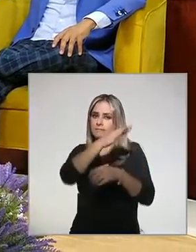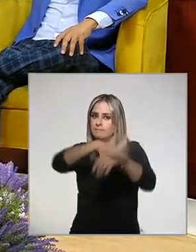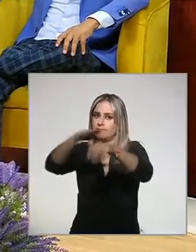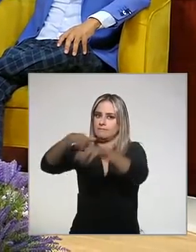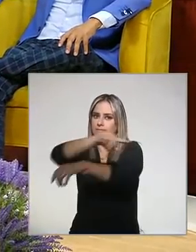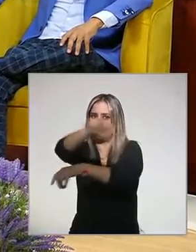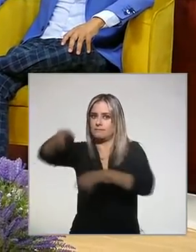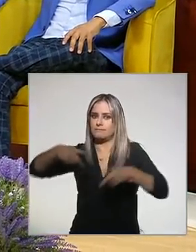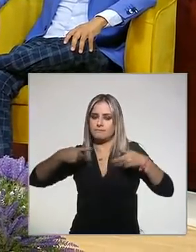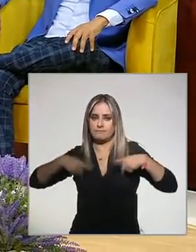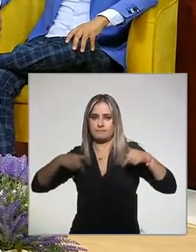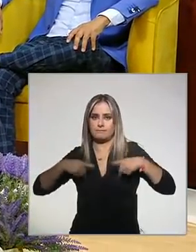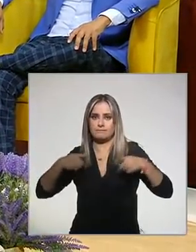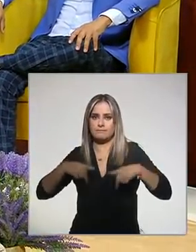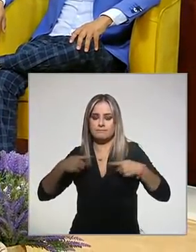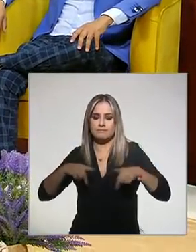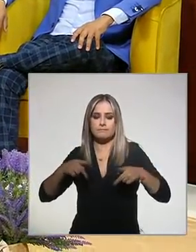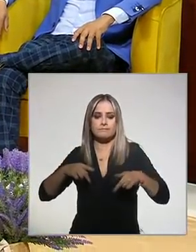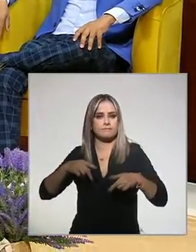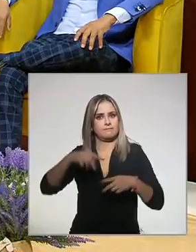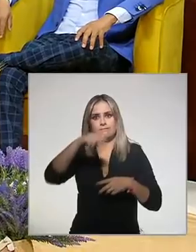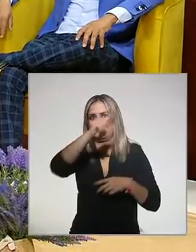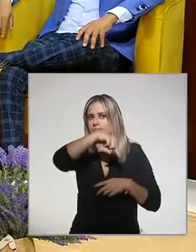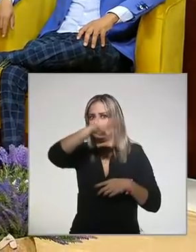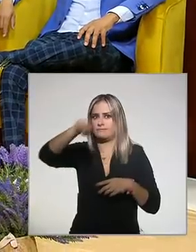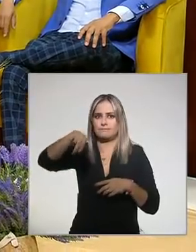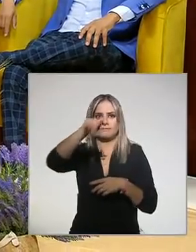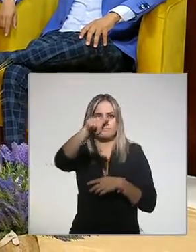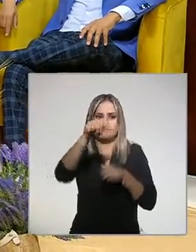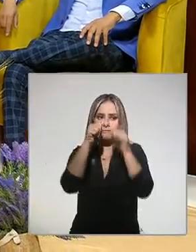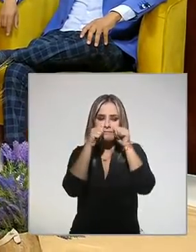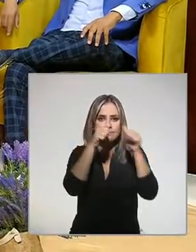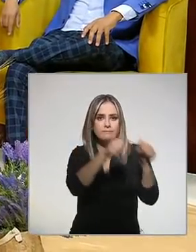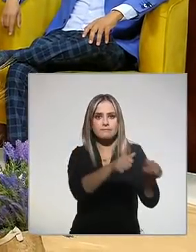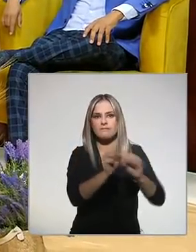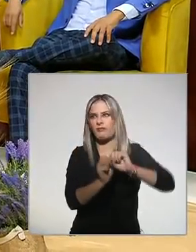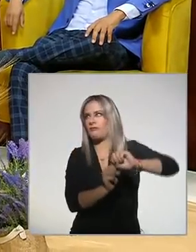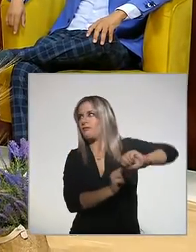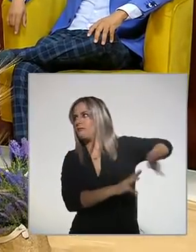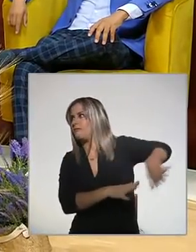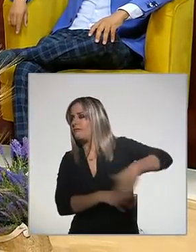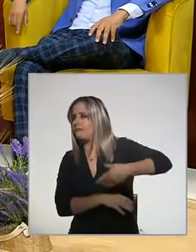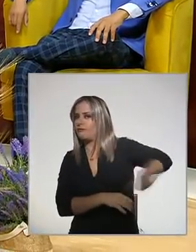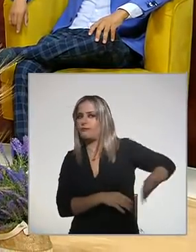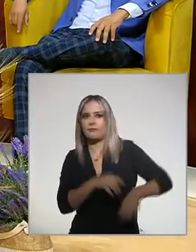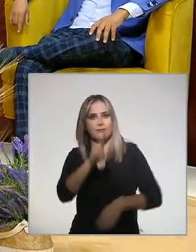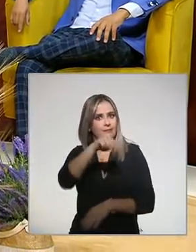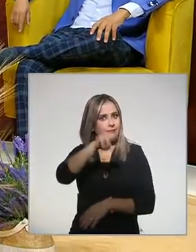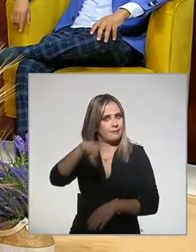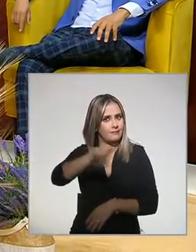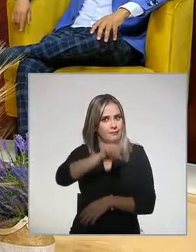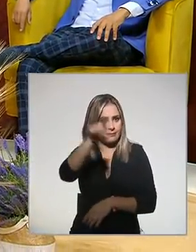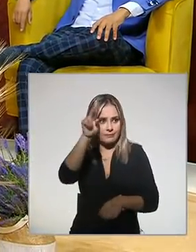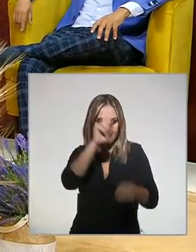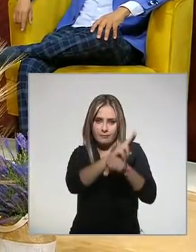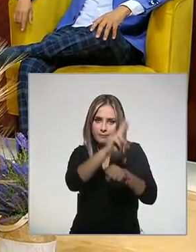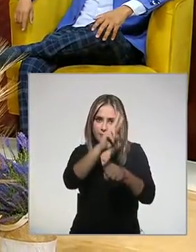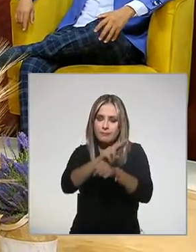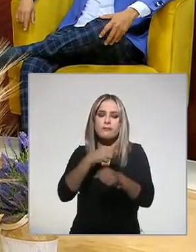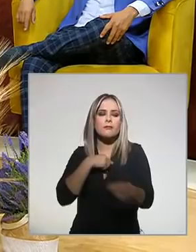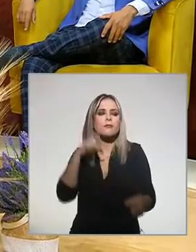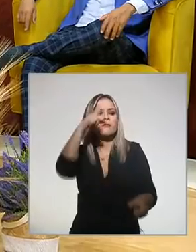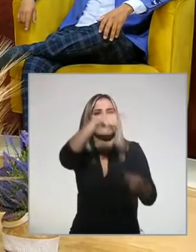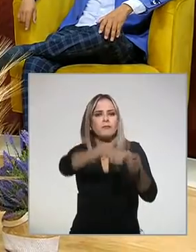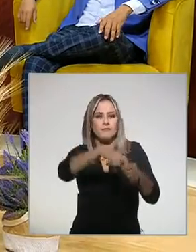que nos están viendo que nunca debemos dejar este foco de atención porque creemos que los tenemos vigilados por ser amigos en